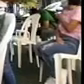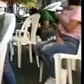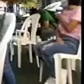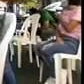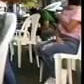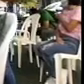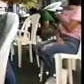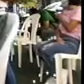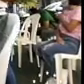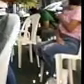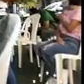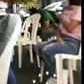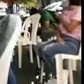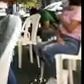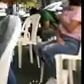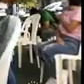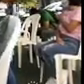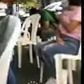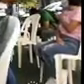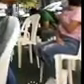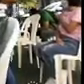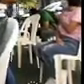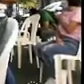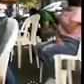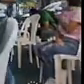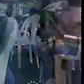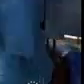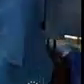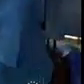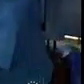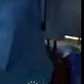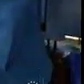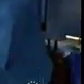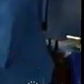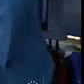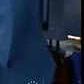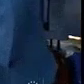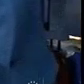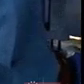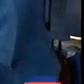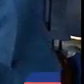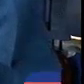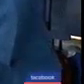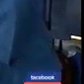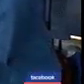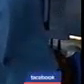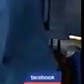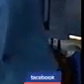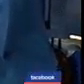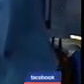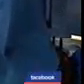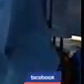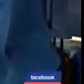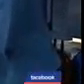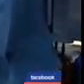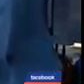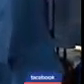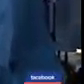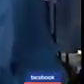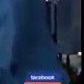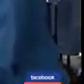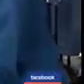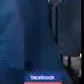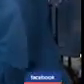Y una jornada móvil de vacunación anti-COVID-19 se llevó a cabo en el municipio de Atikisaya, en Aguachapán,